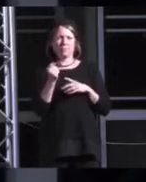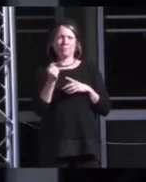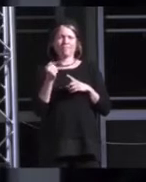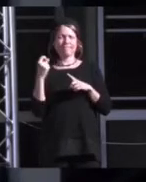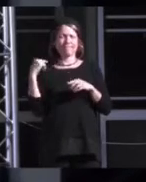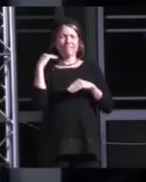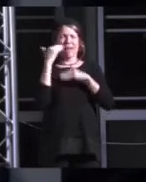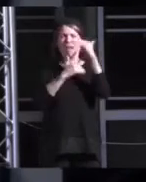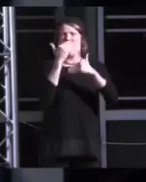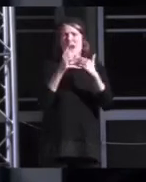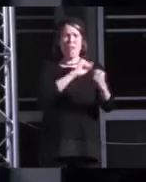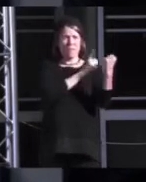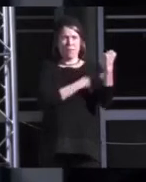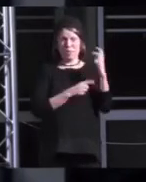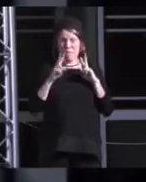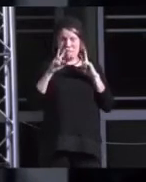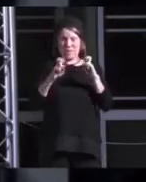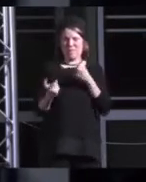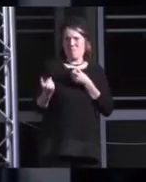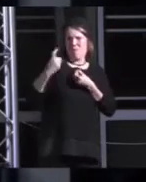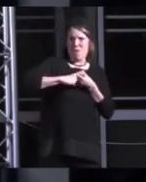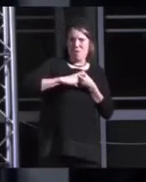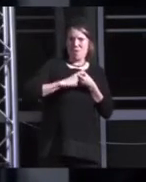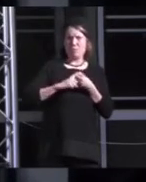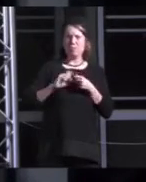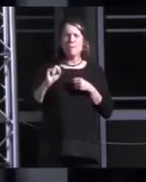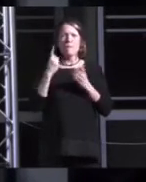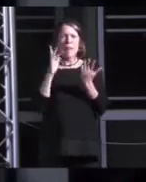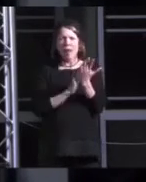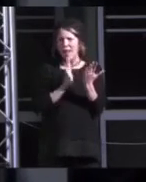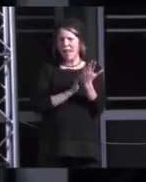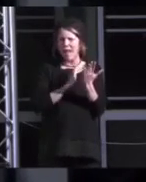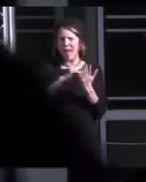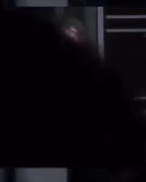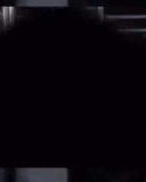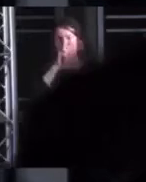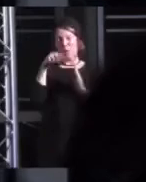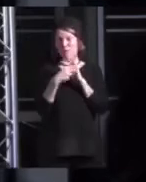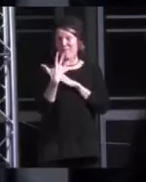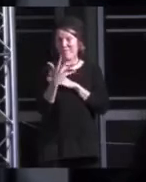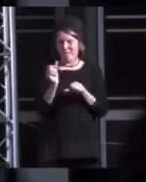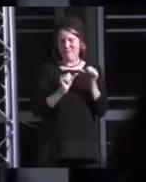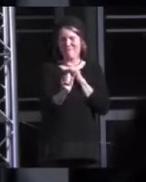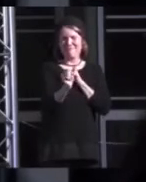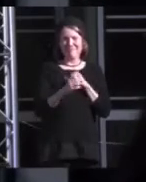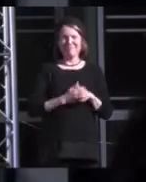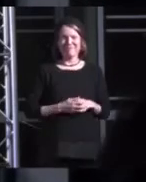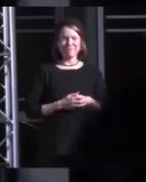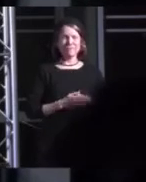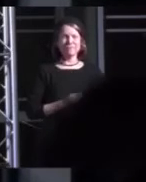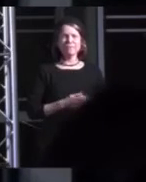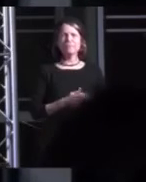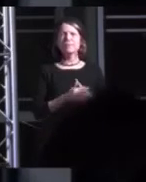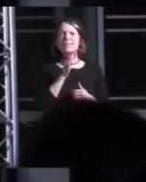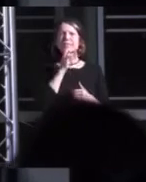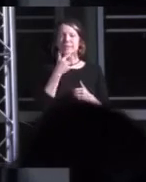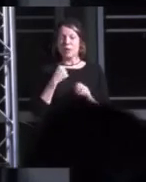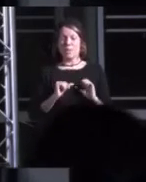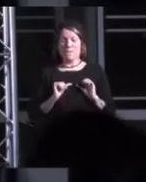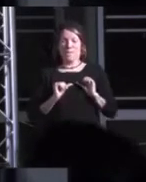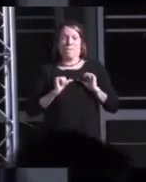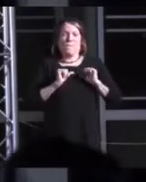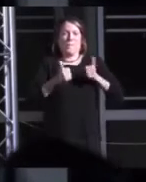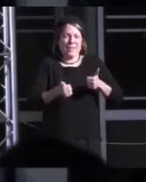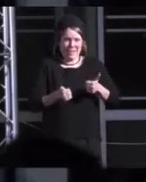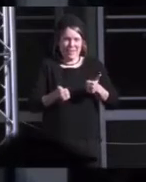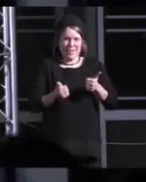deportiva desde el principio. Mantengo esas primeras revistas en el año 2005, cuando aún estábamos empezando en esta